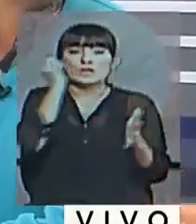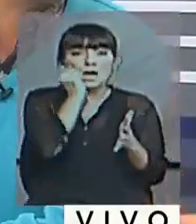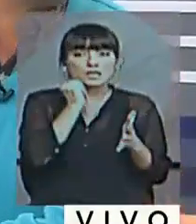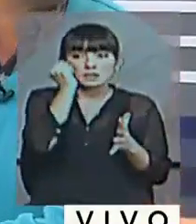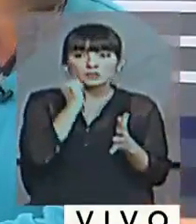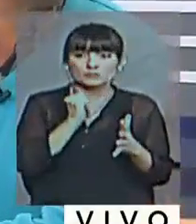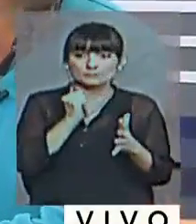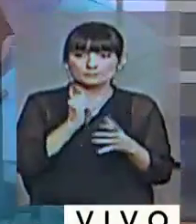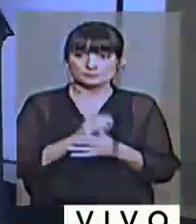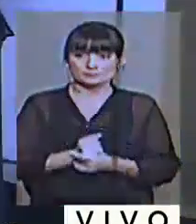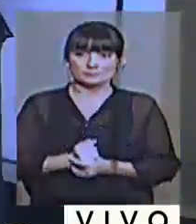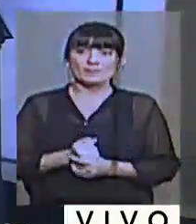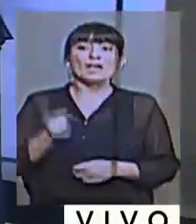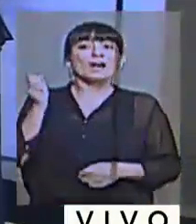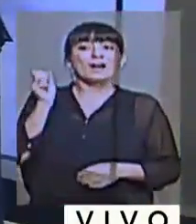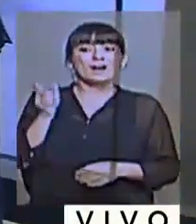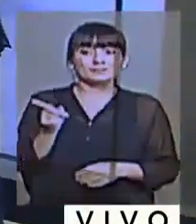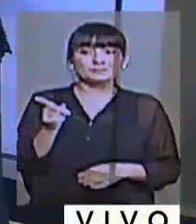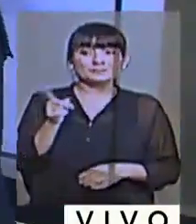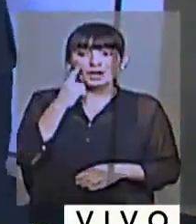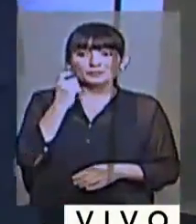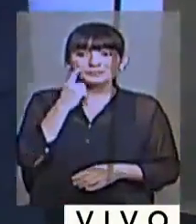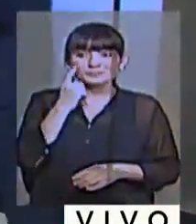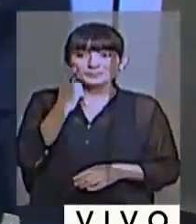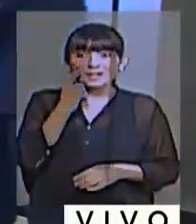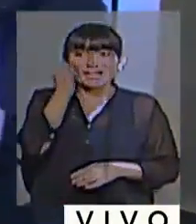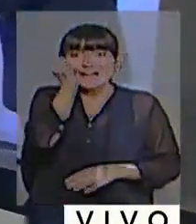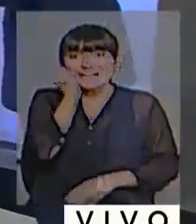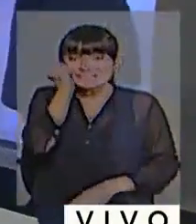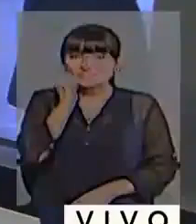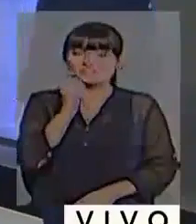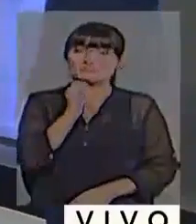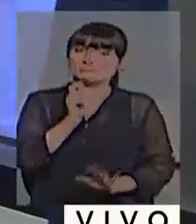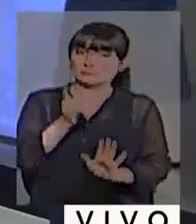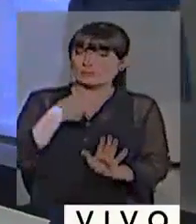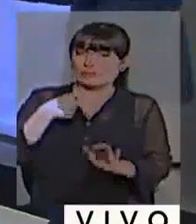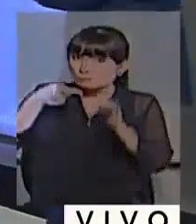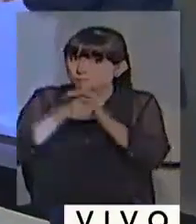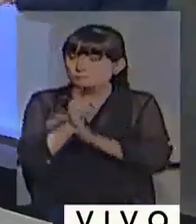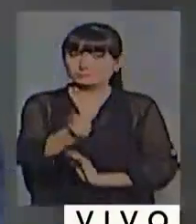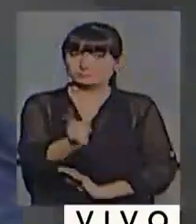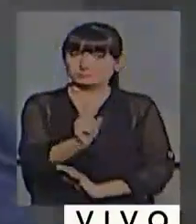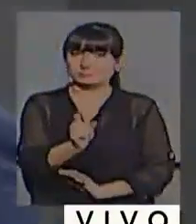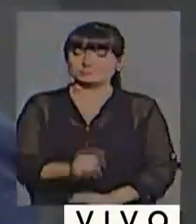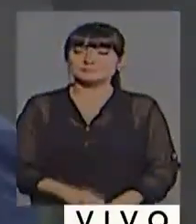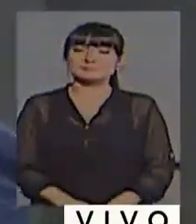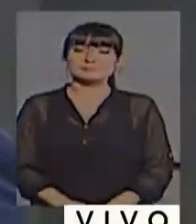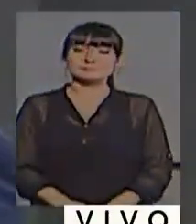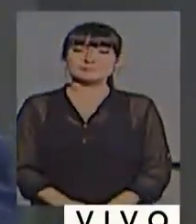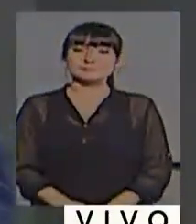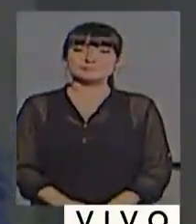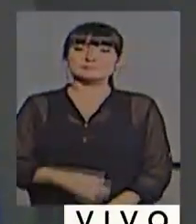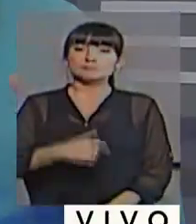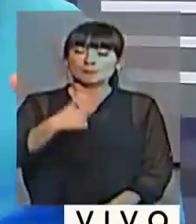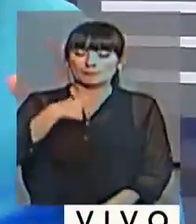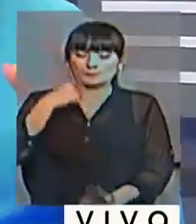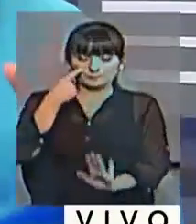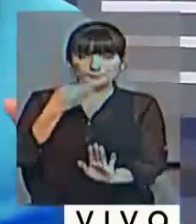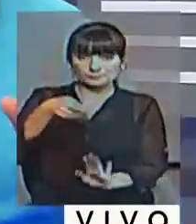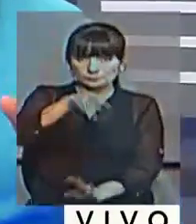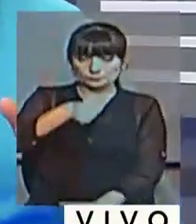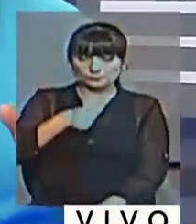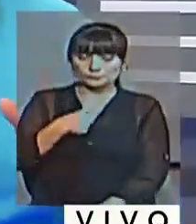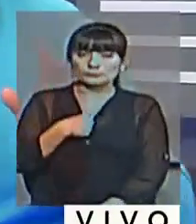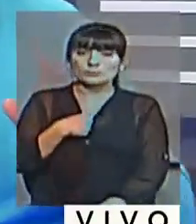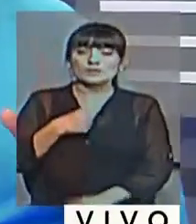en este panel es la expresión de lo que ocurre en la política. Mire, yo, de nuevo, yo